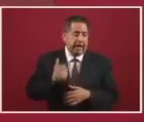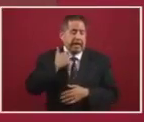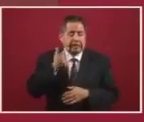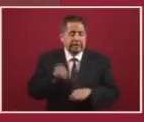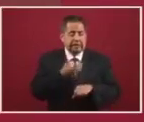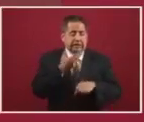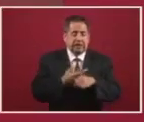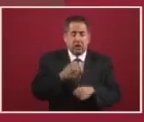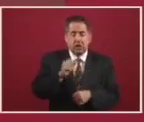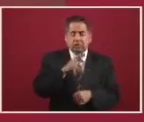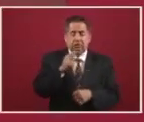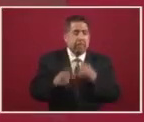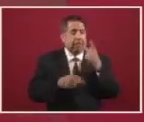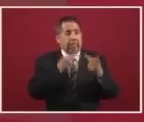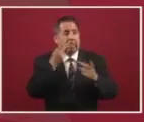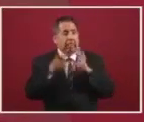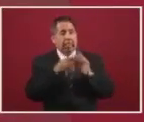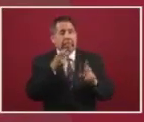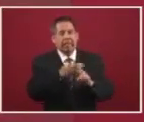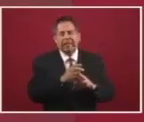Hacienda.